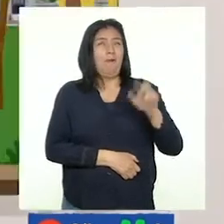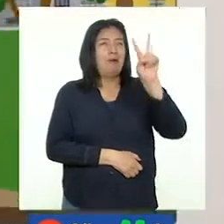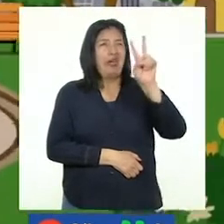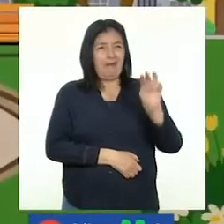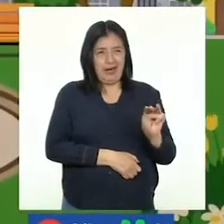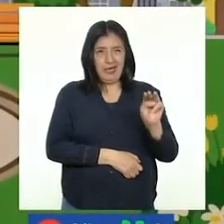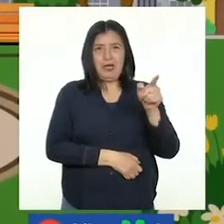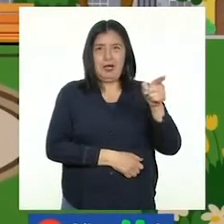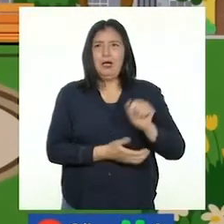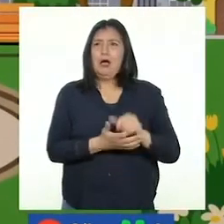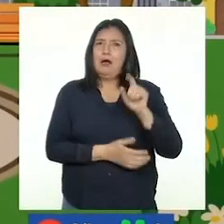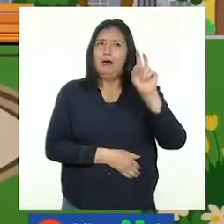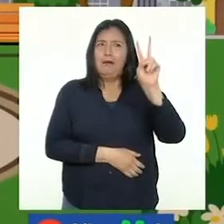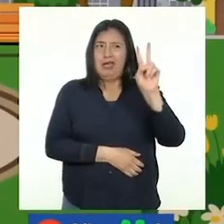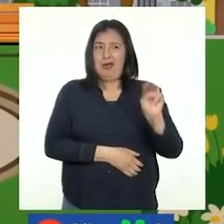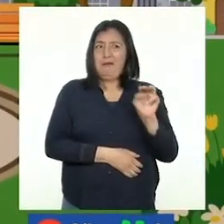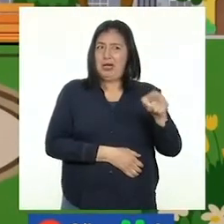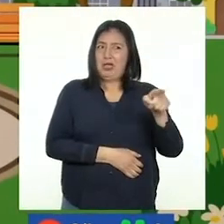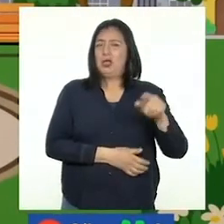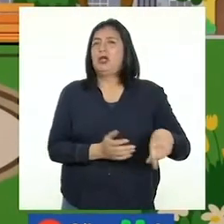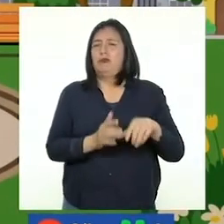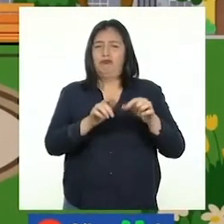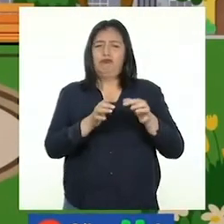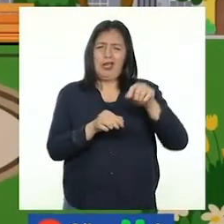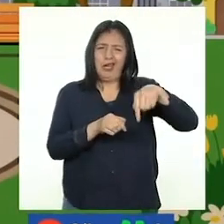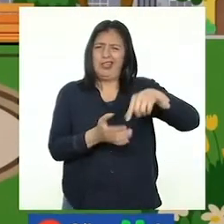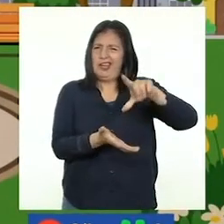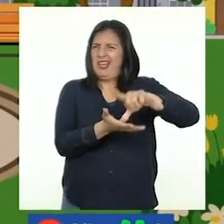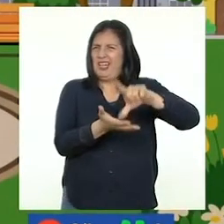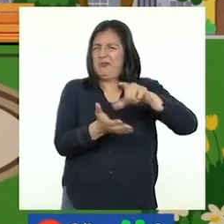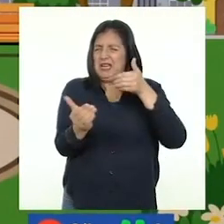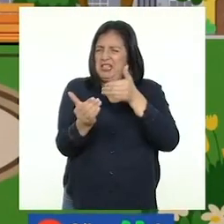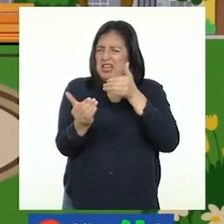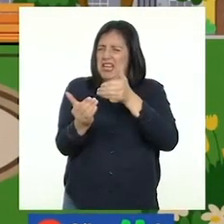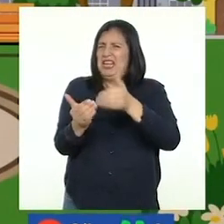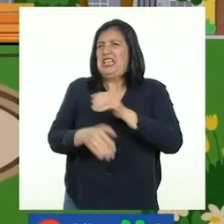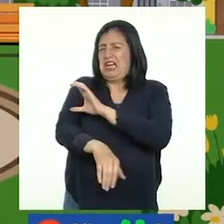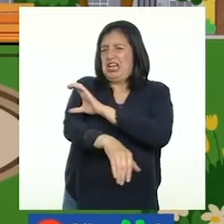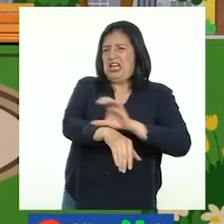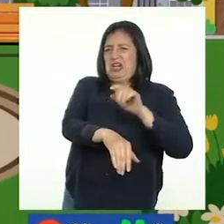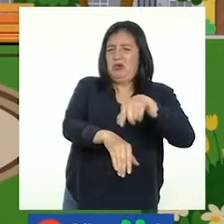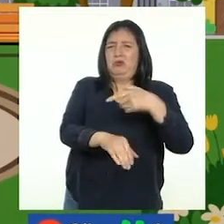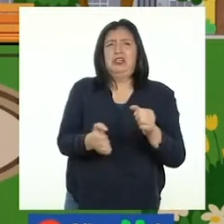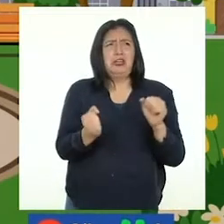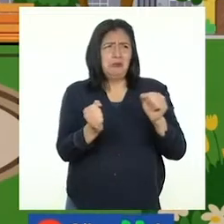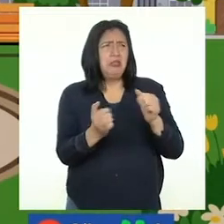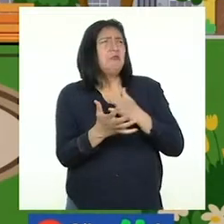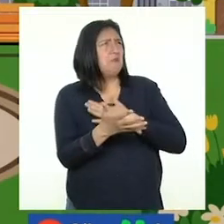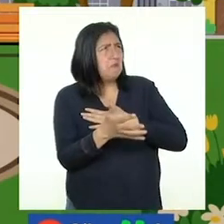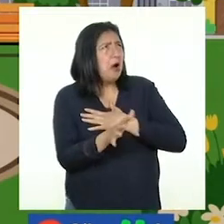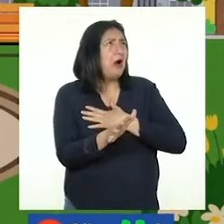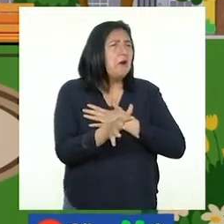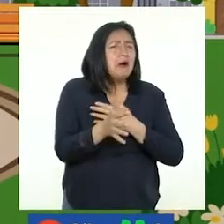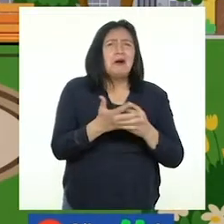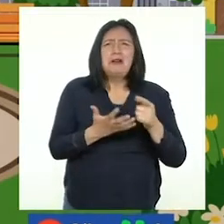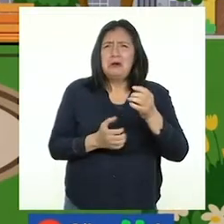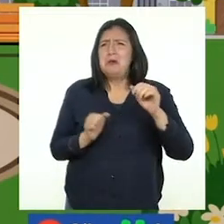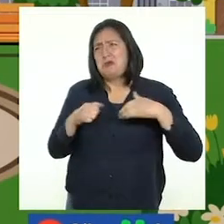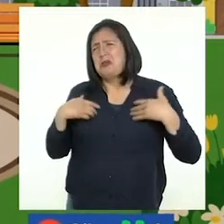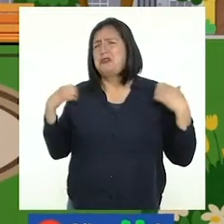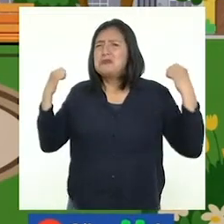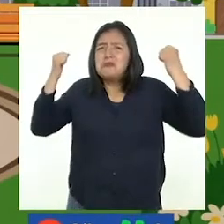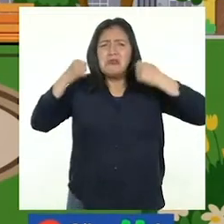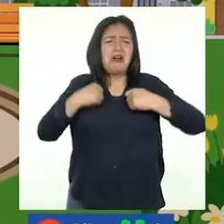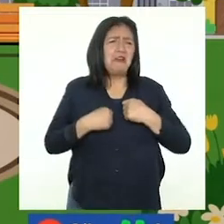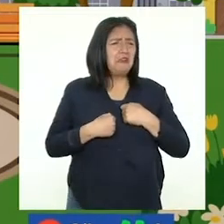Triunfo. Villa María del Triunfo es un distrito en Lima cerca de la costa. El invierno es tolerable, es decir, nos podemos poner